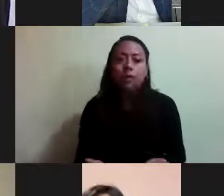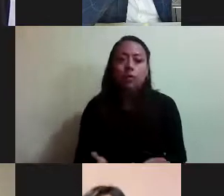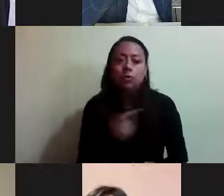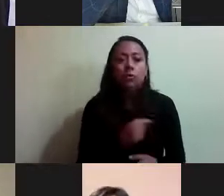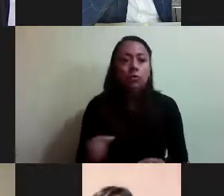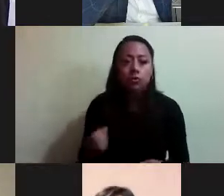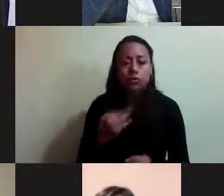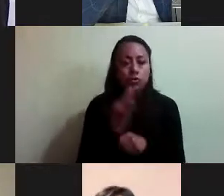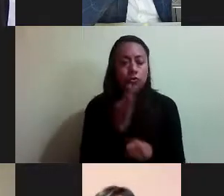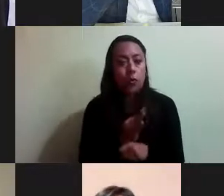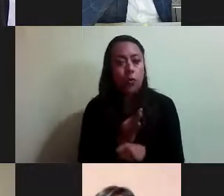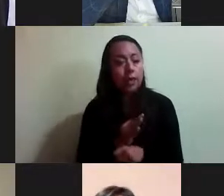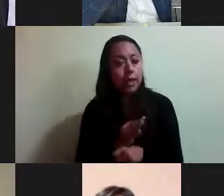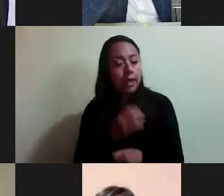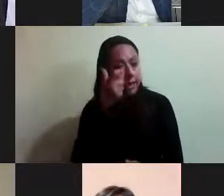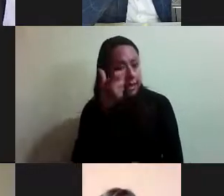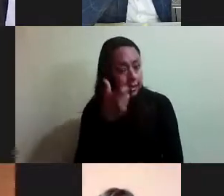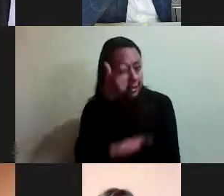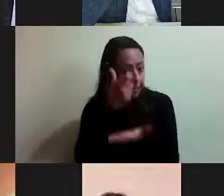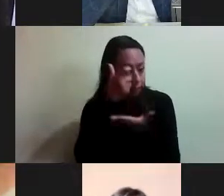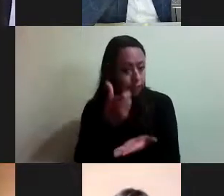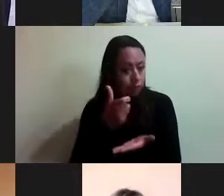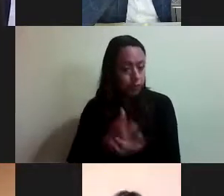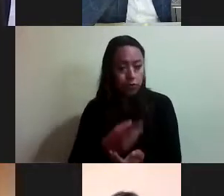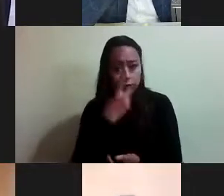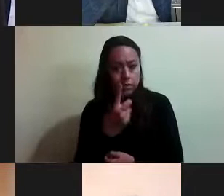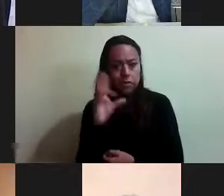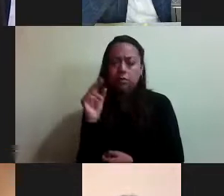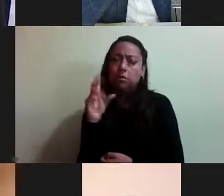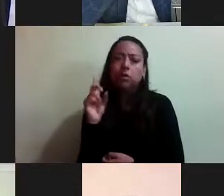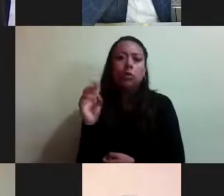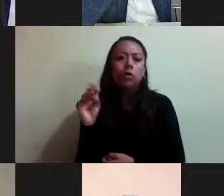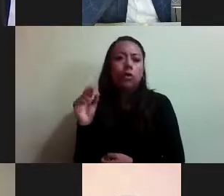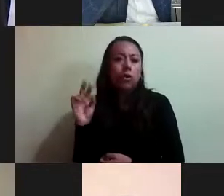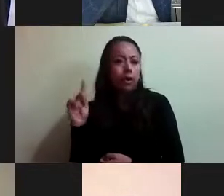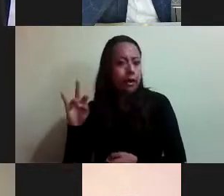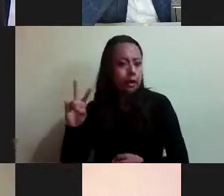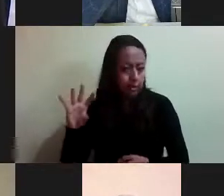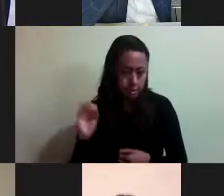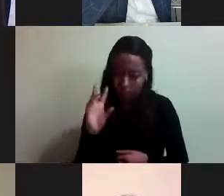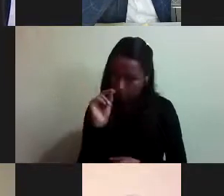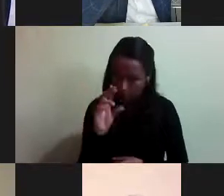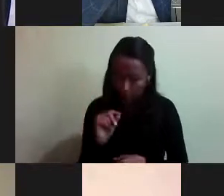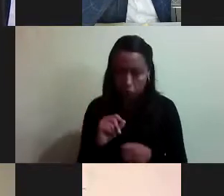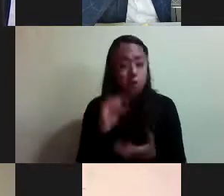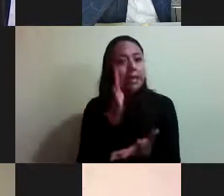litigando el fondo del donativo, sino la forma y la